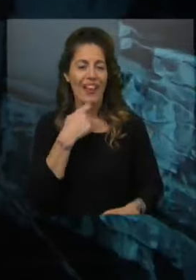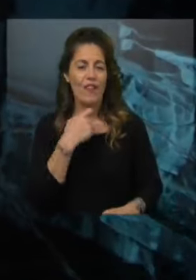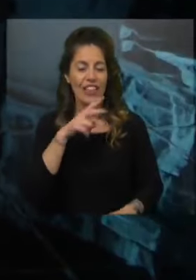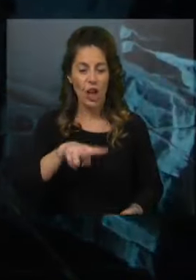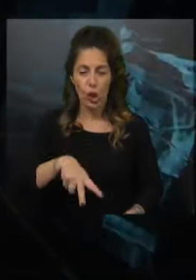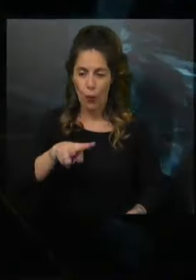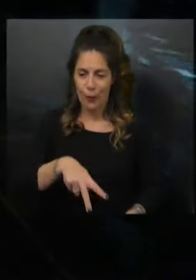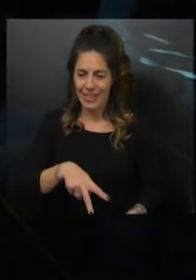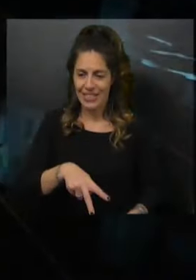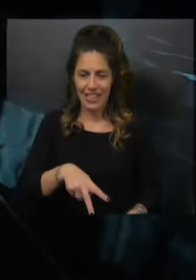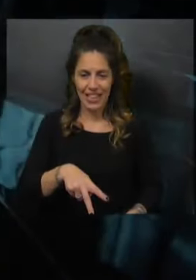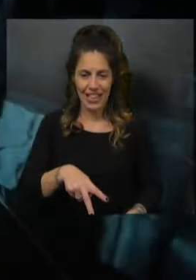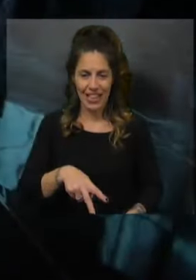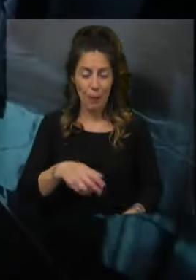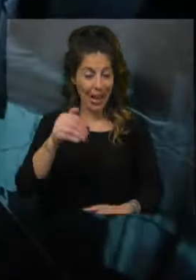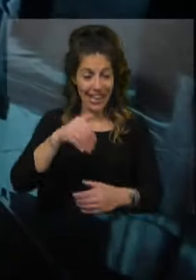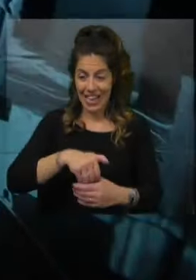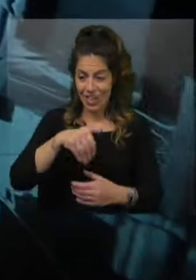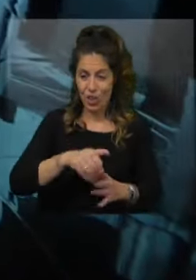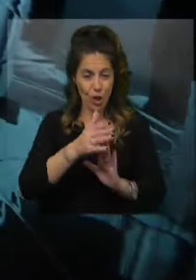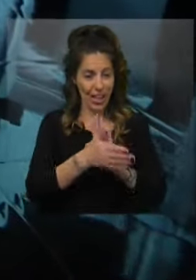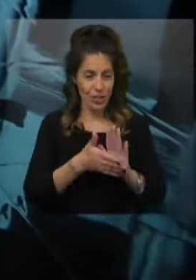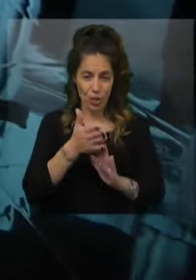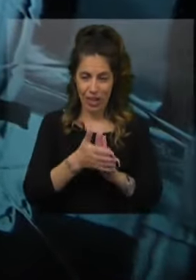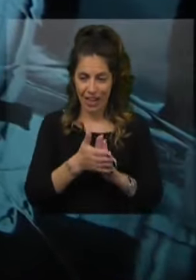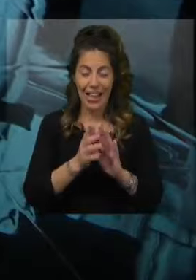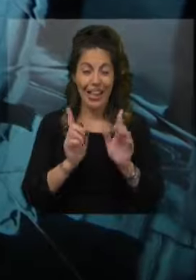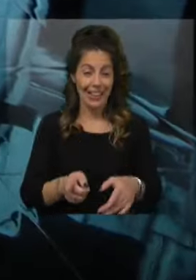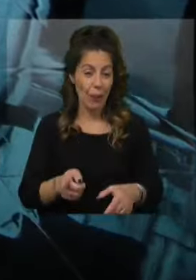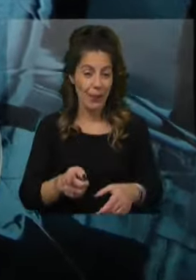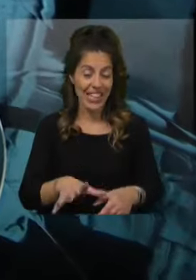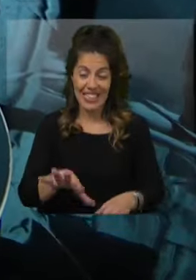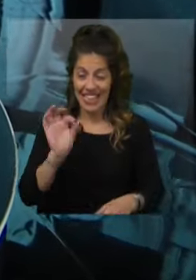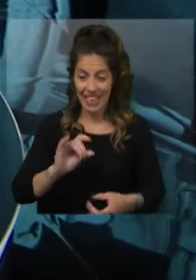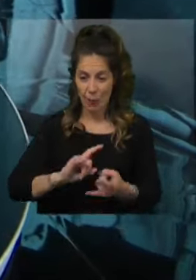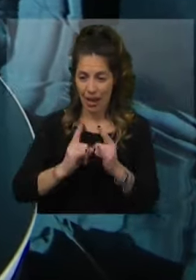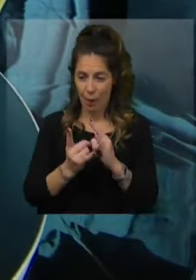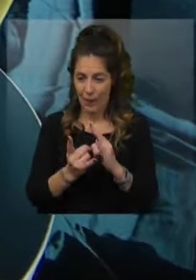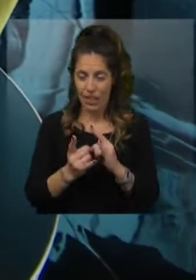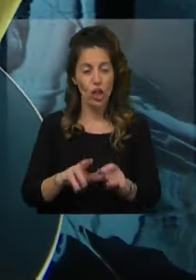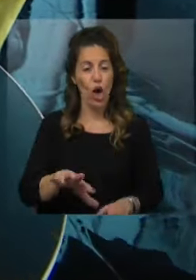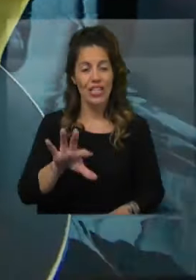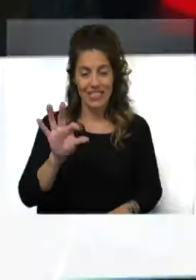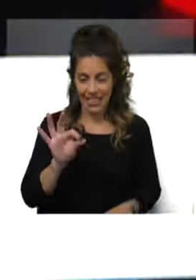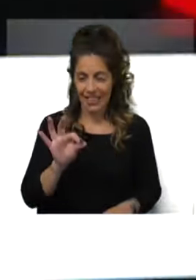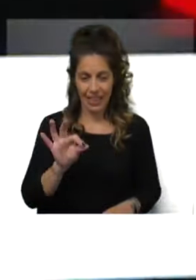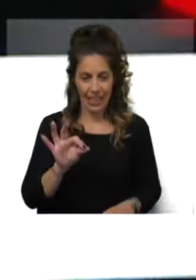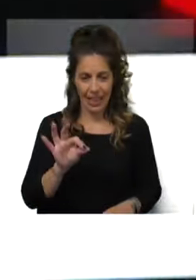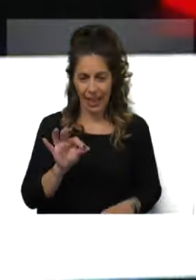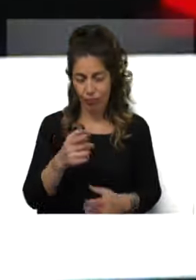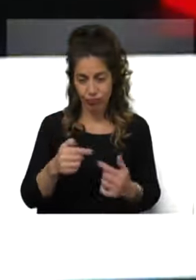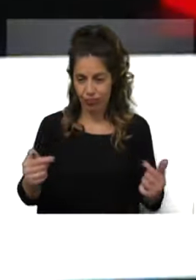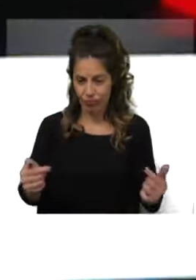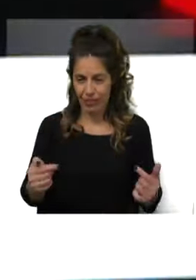dos meses para para la elección nacional que además es la elección en la que se elige parlamento es en la elección en la cual este Bueno